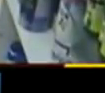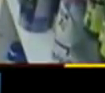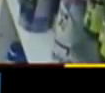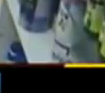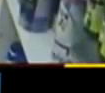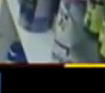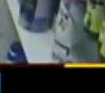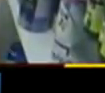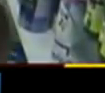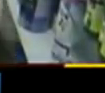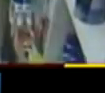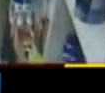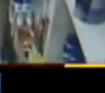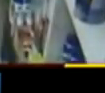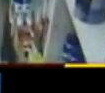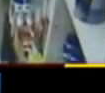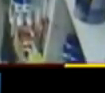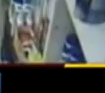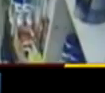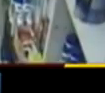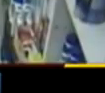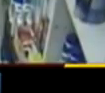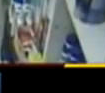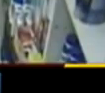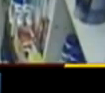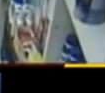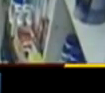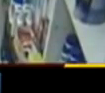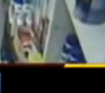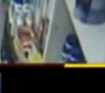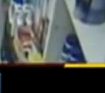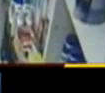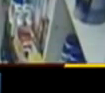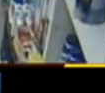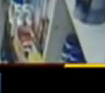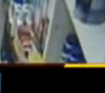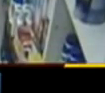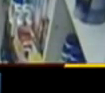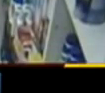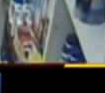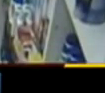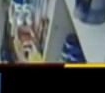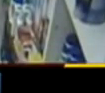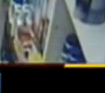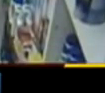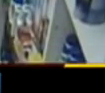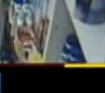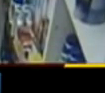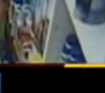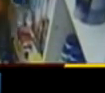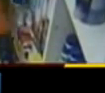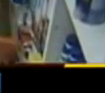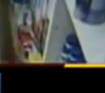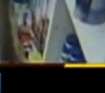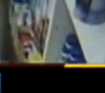Delincuentes roban en joyería y se llevan más de 25 mil dólares en mercadería.